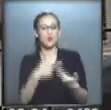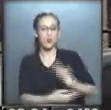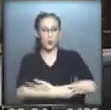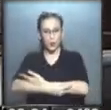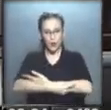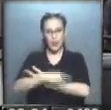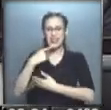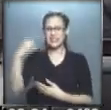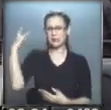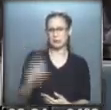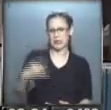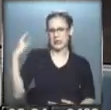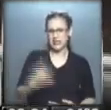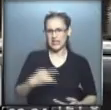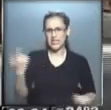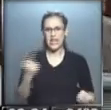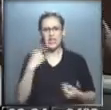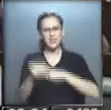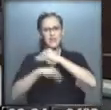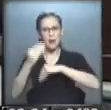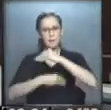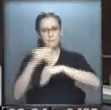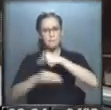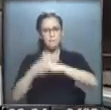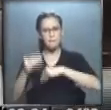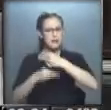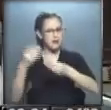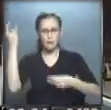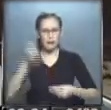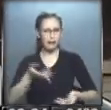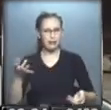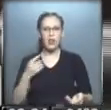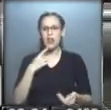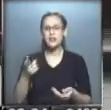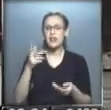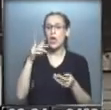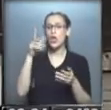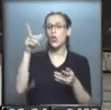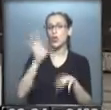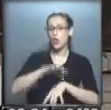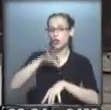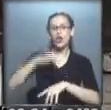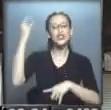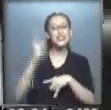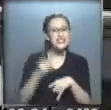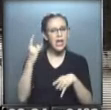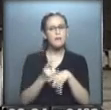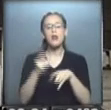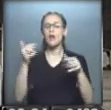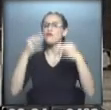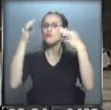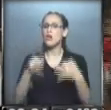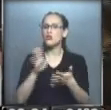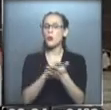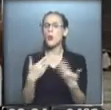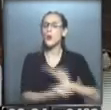que es mentira lo que dijo la familia del papá del recién nacido, y aseguró que los médicos siempre dieron información sobre el estado de salud